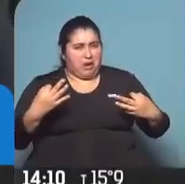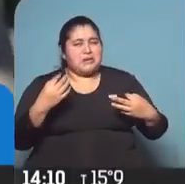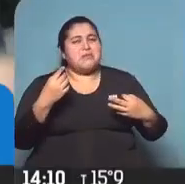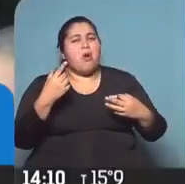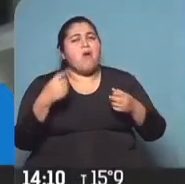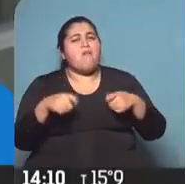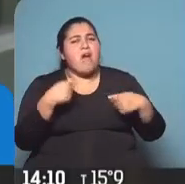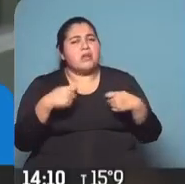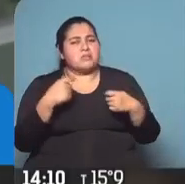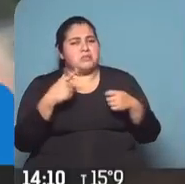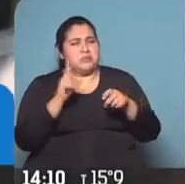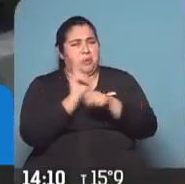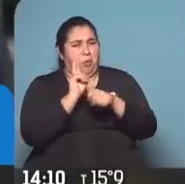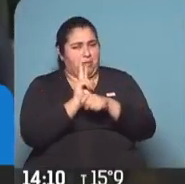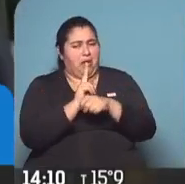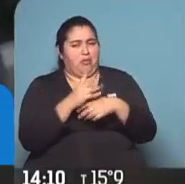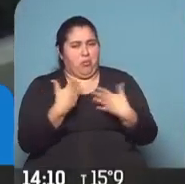de muy fácil mantenimiento